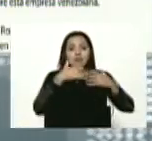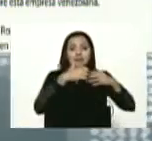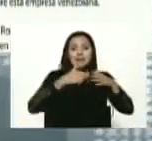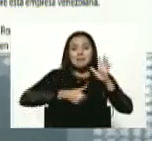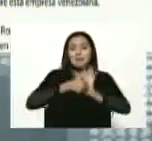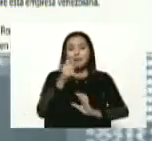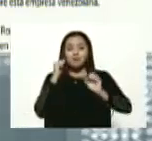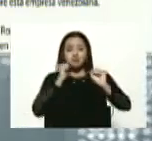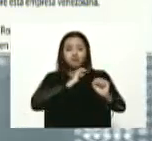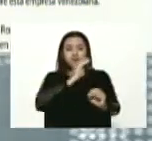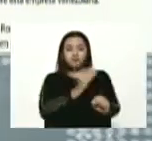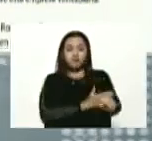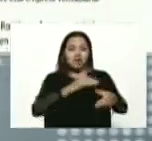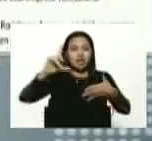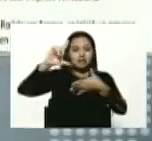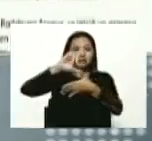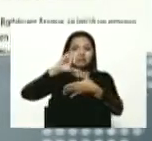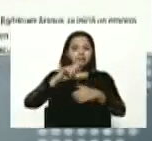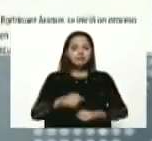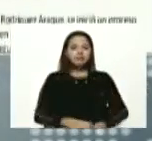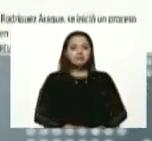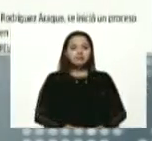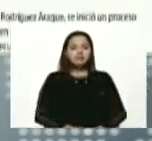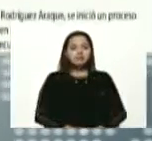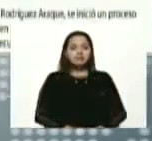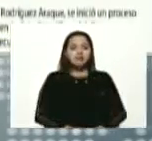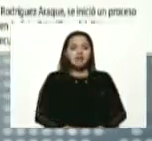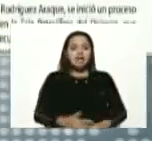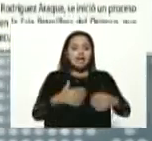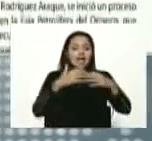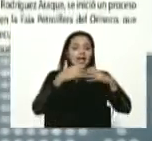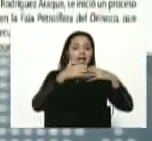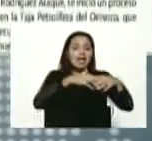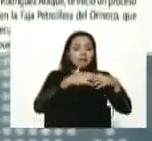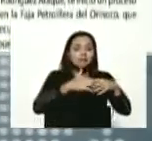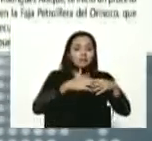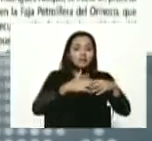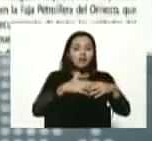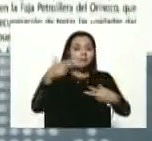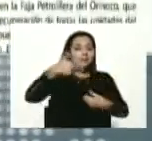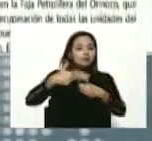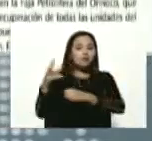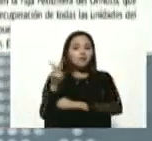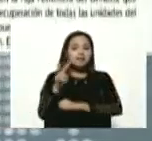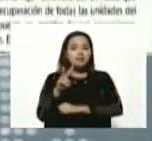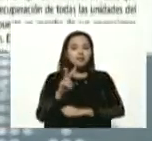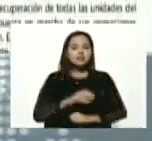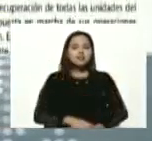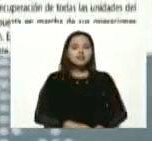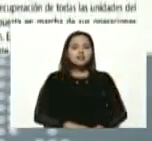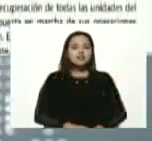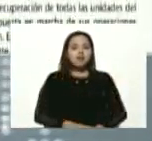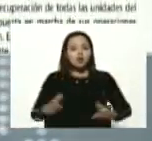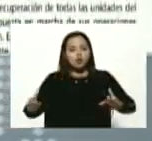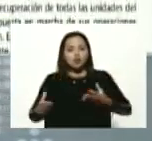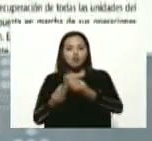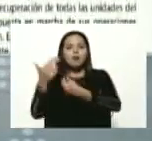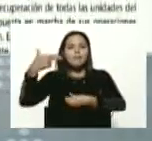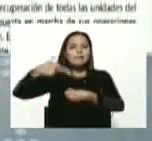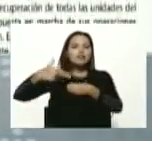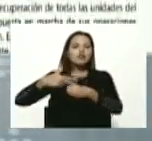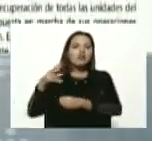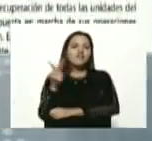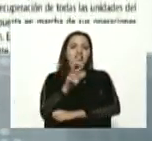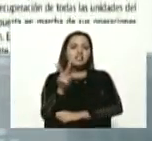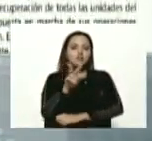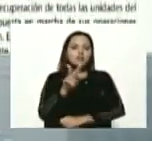más poderosas de América Latina. La Corporación Venezolana de Petróleo, CDP, filial de Petróleos de Venezuela, Sociedad